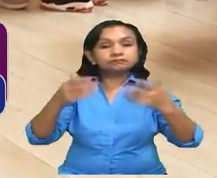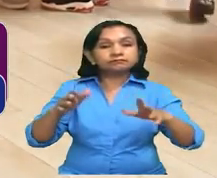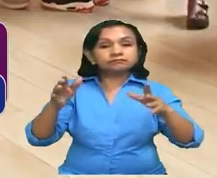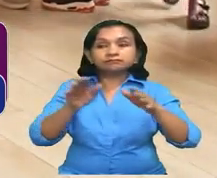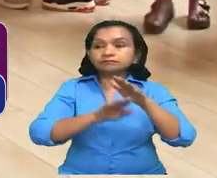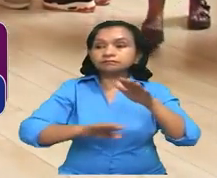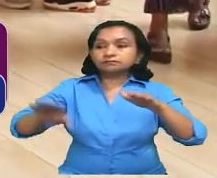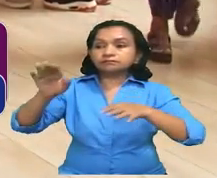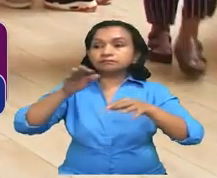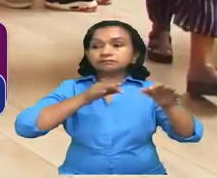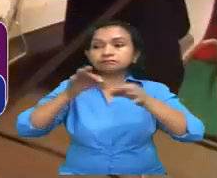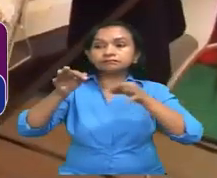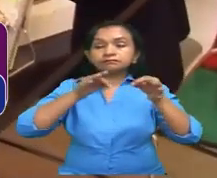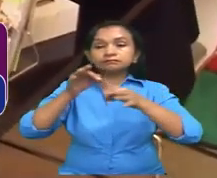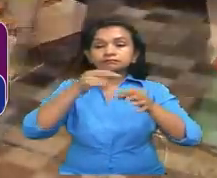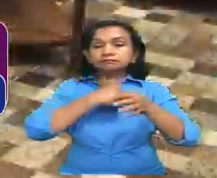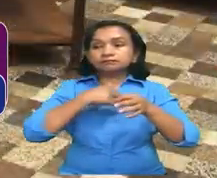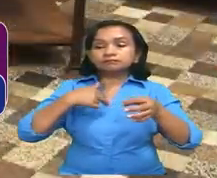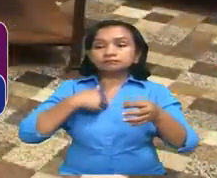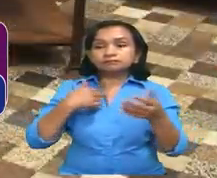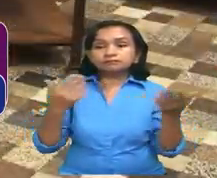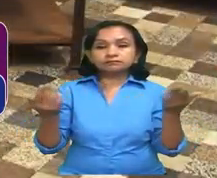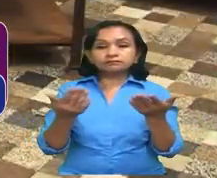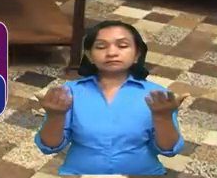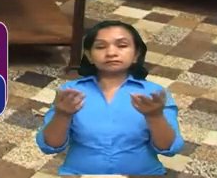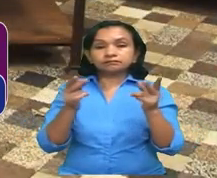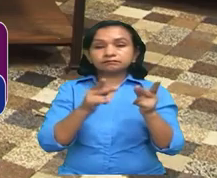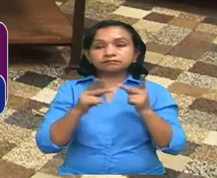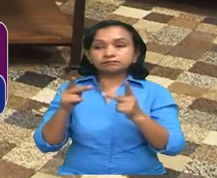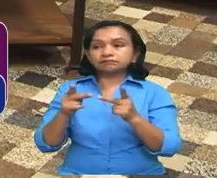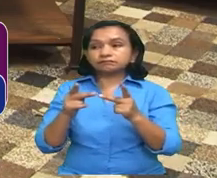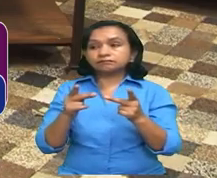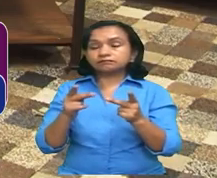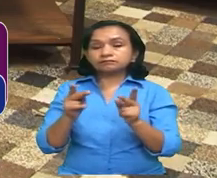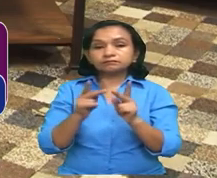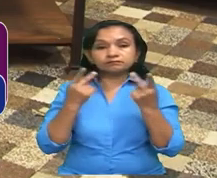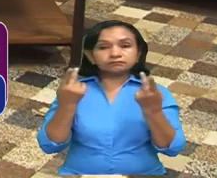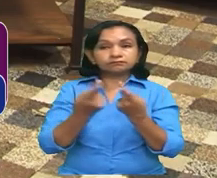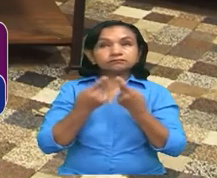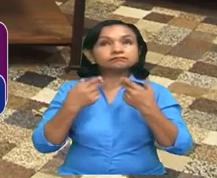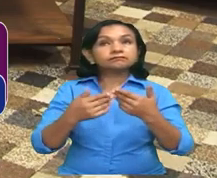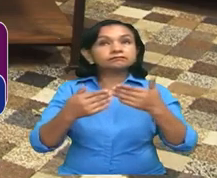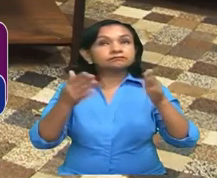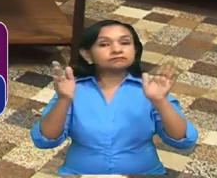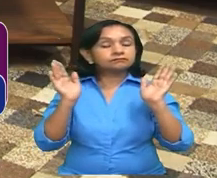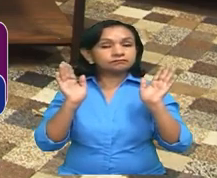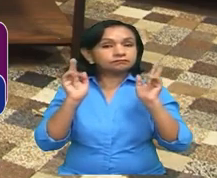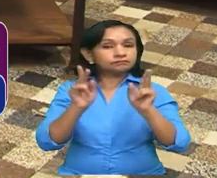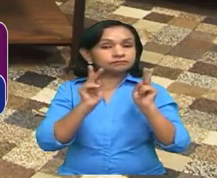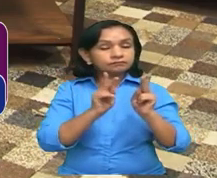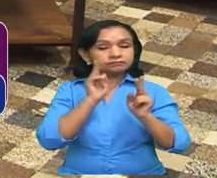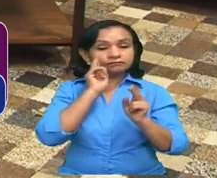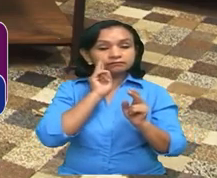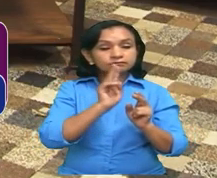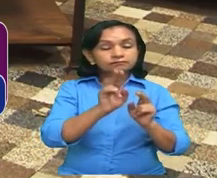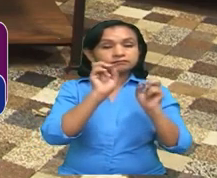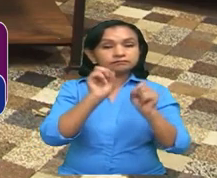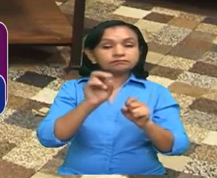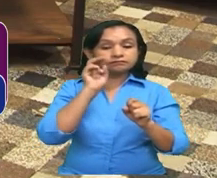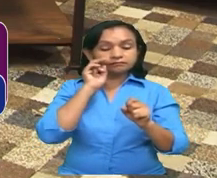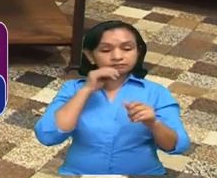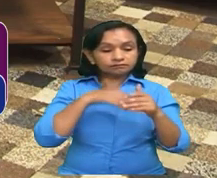mes de octubre. De Leona, como te mencionaba, que eran las gigantonas. También, pues el